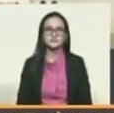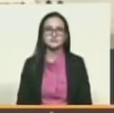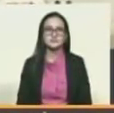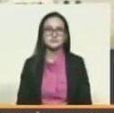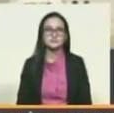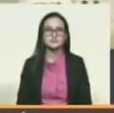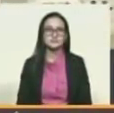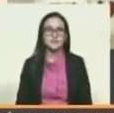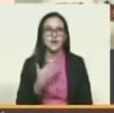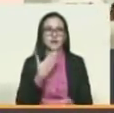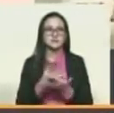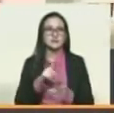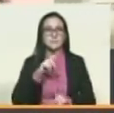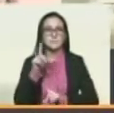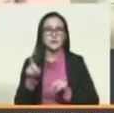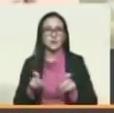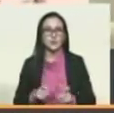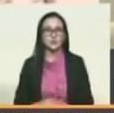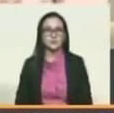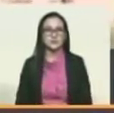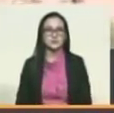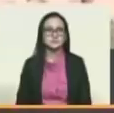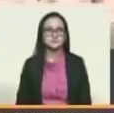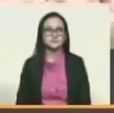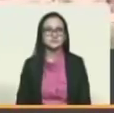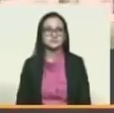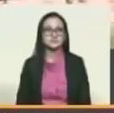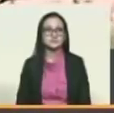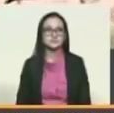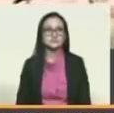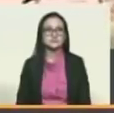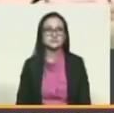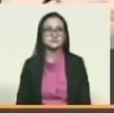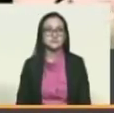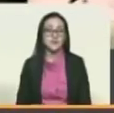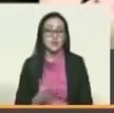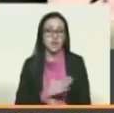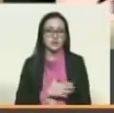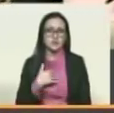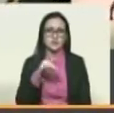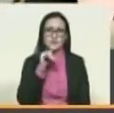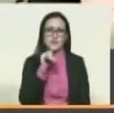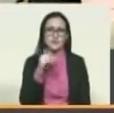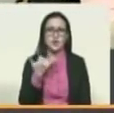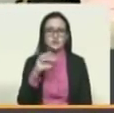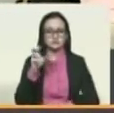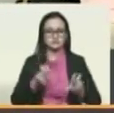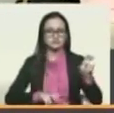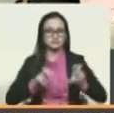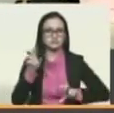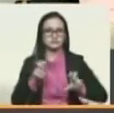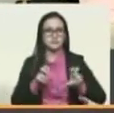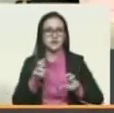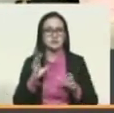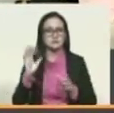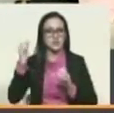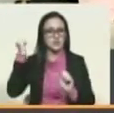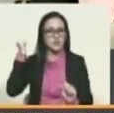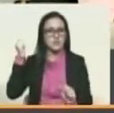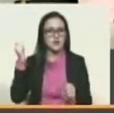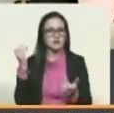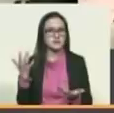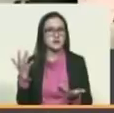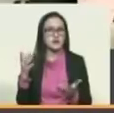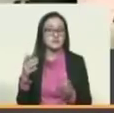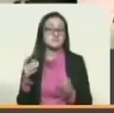Gracias por tu pregunta. Sobre estas declaraciones, ya yo informé que vamos a evaluar las medidas diplomáticas a la luz del